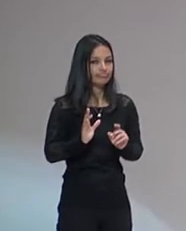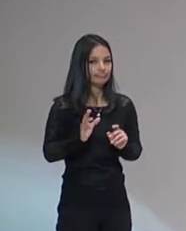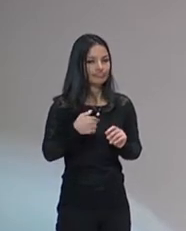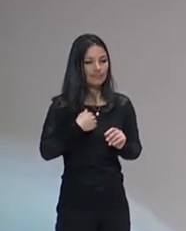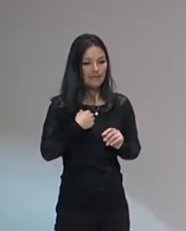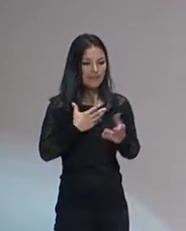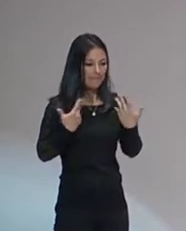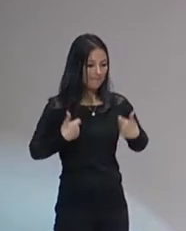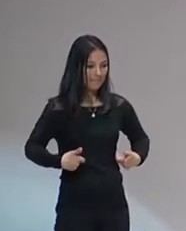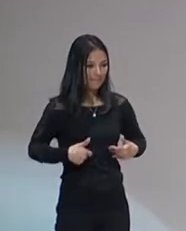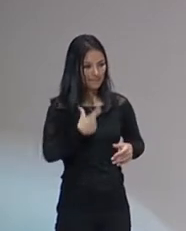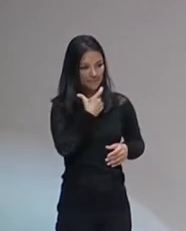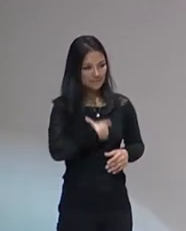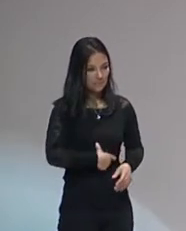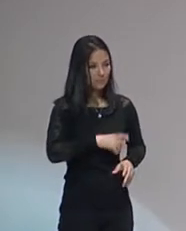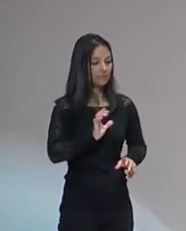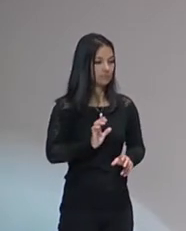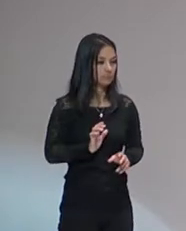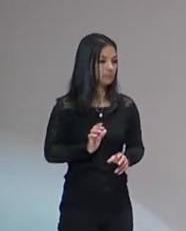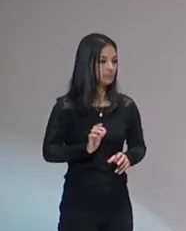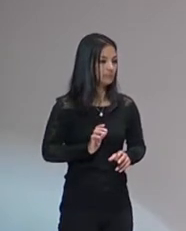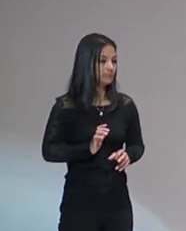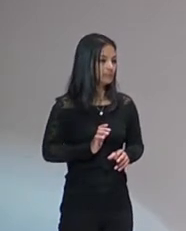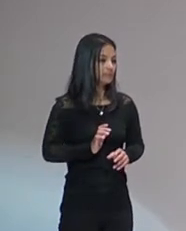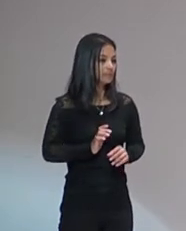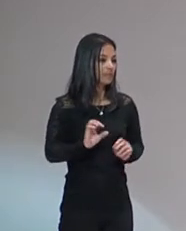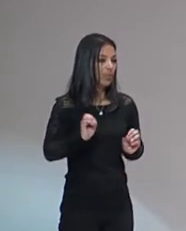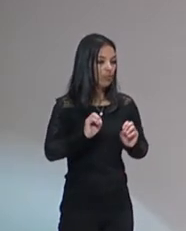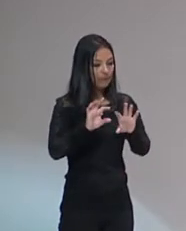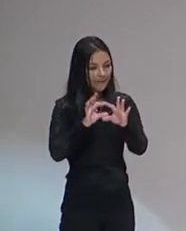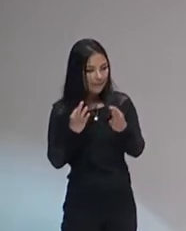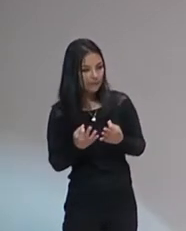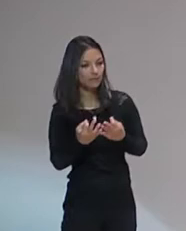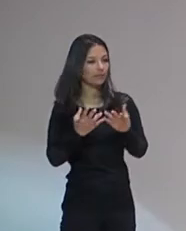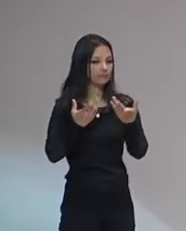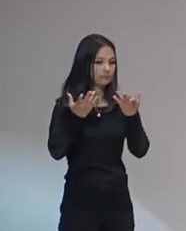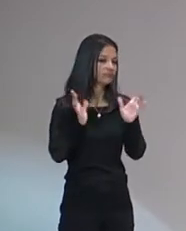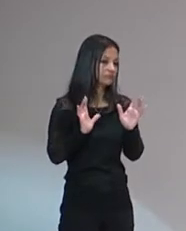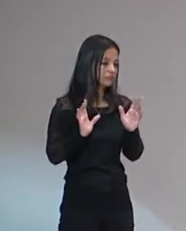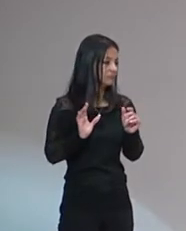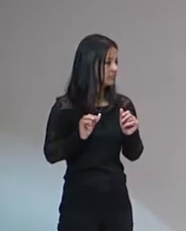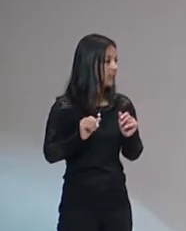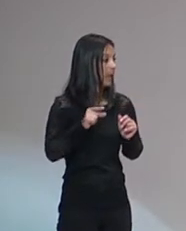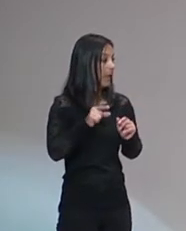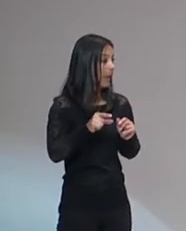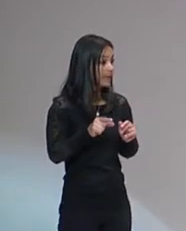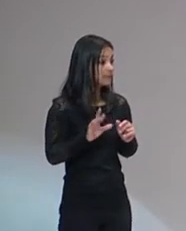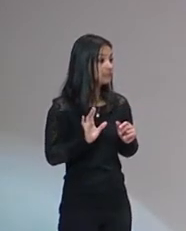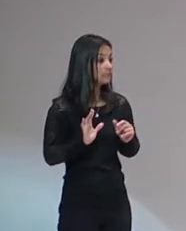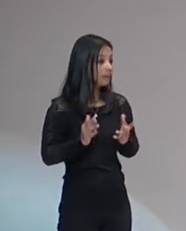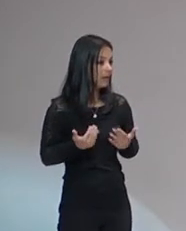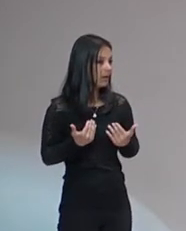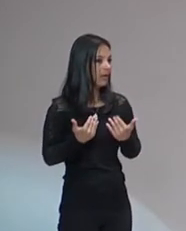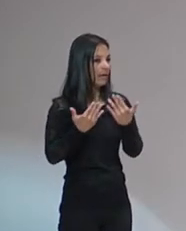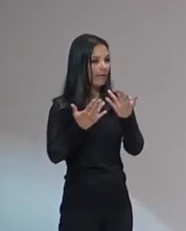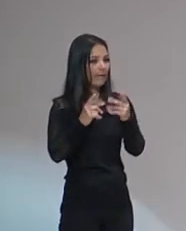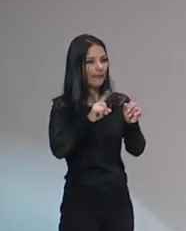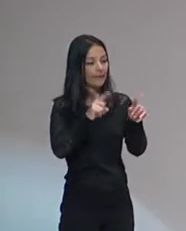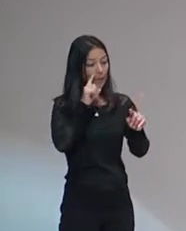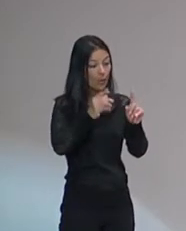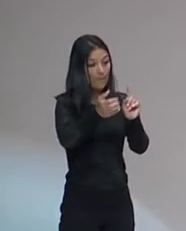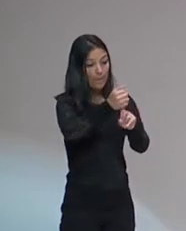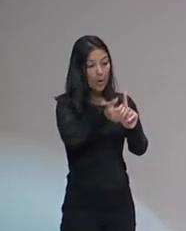la persona y a nivel de la familia como tal, y que esto uno lo pueda conectar con la